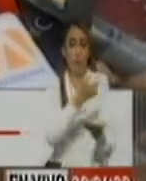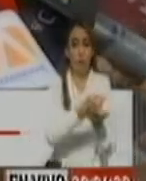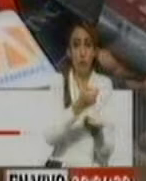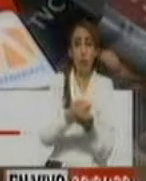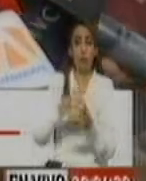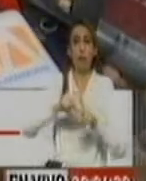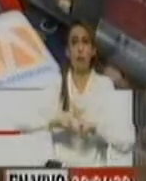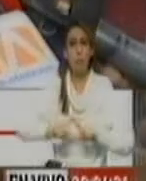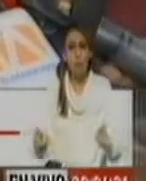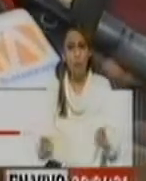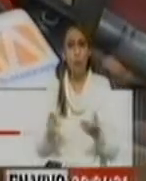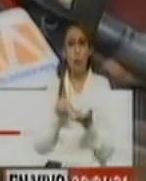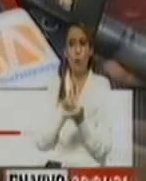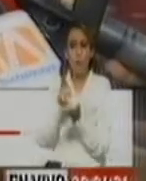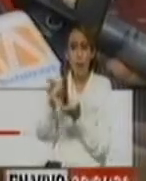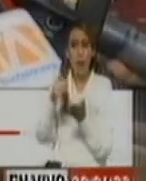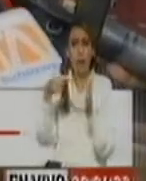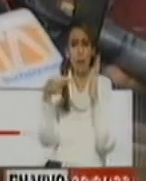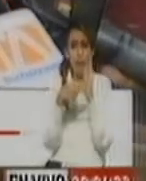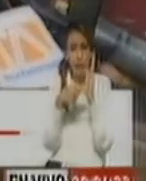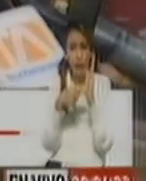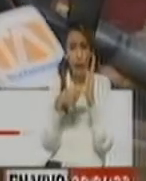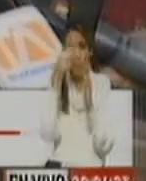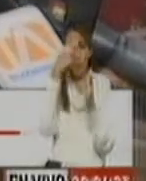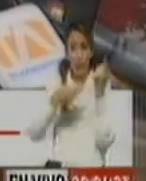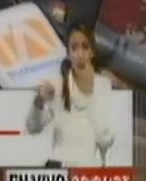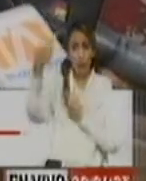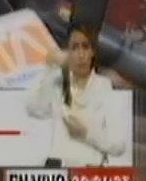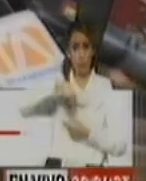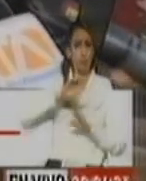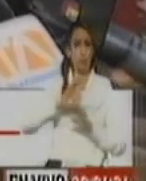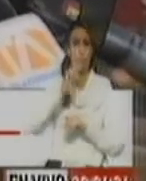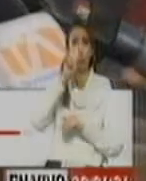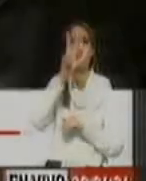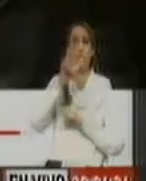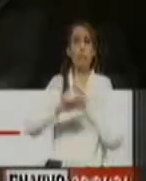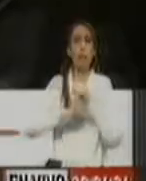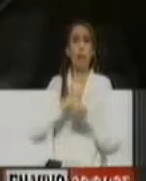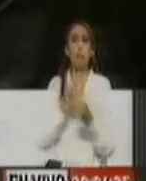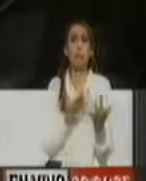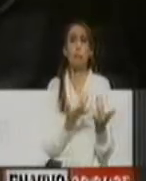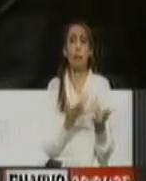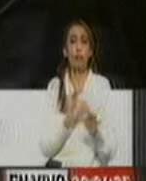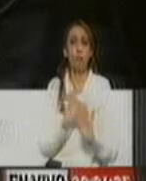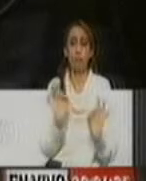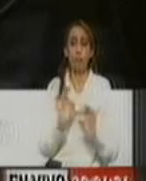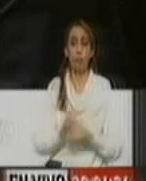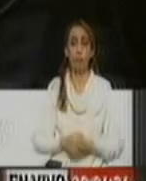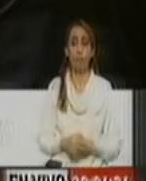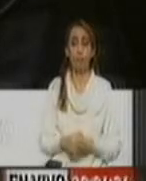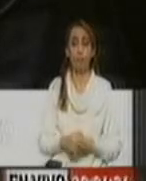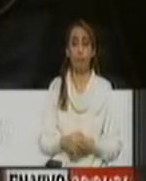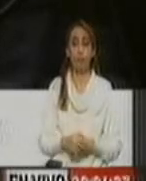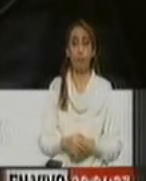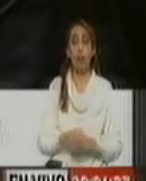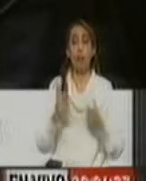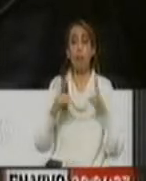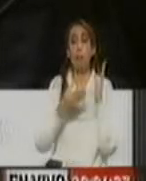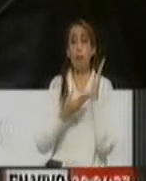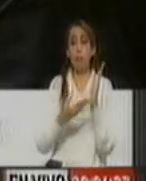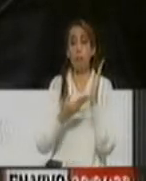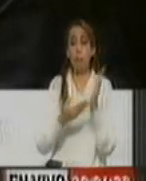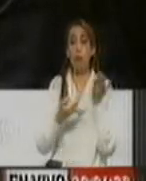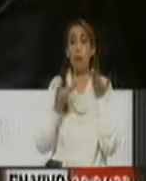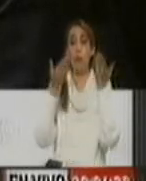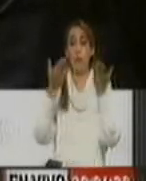hacemos, pero no cancelar el IVA, porque este no regresa sino después de 2 o 3 años. También quedó de manifiesto modelos de desarrollo, como el